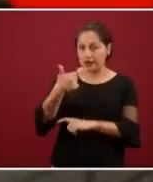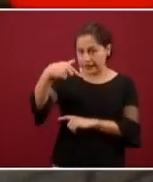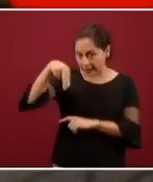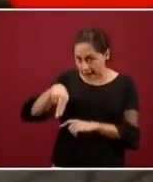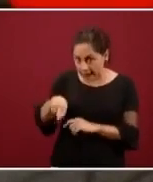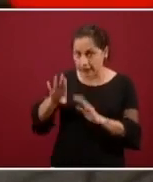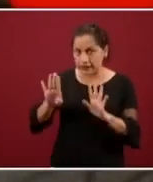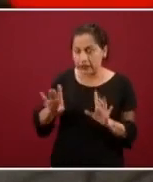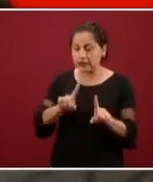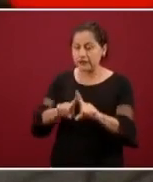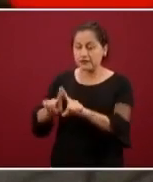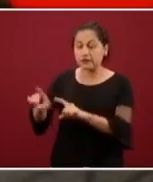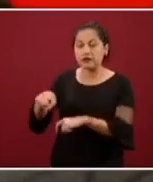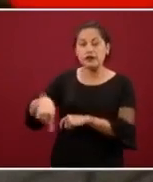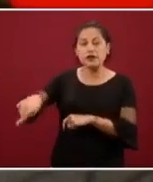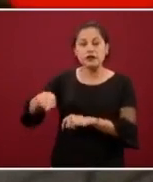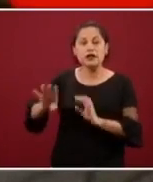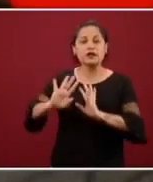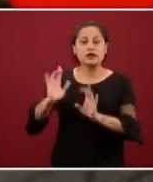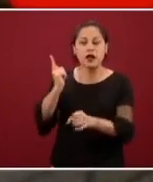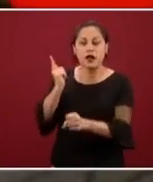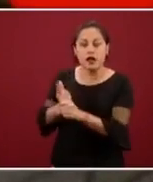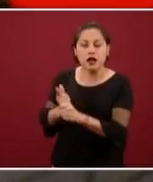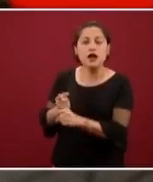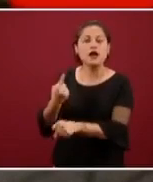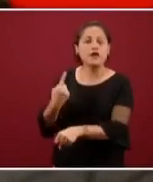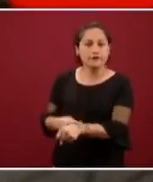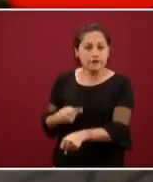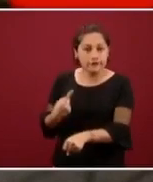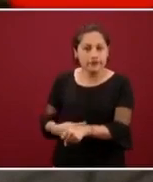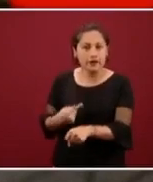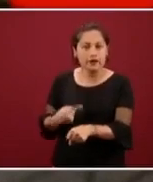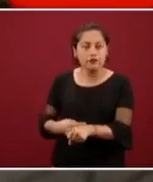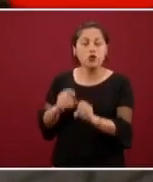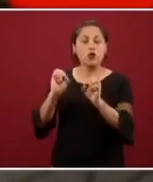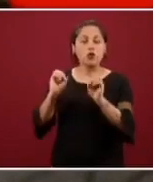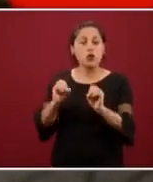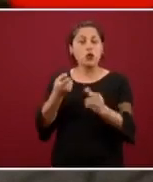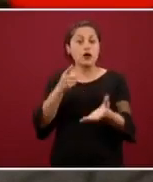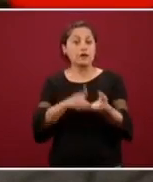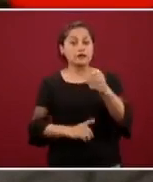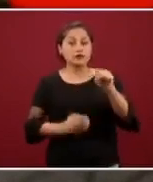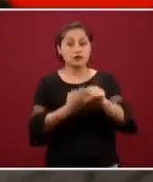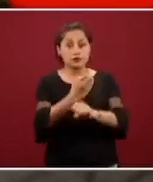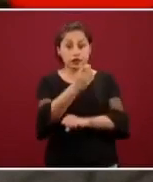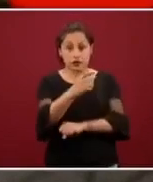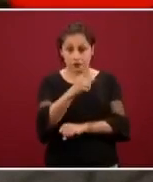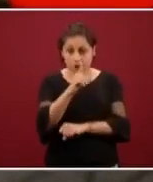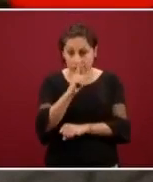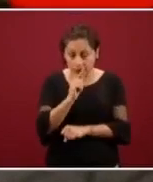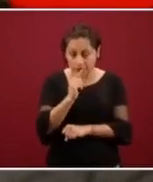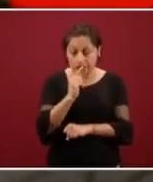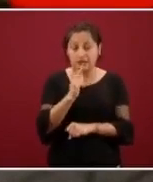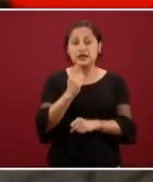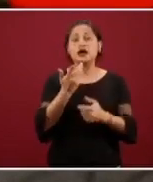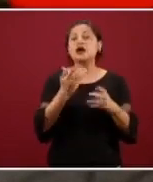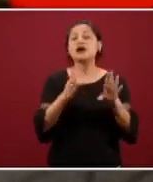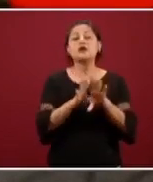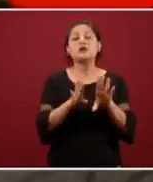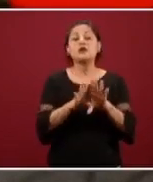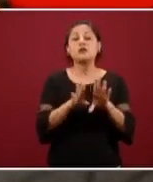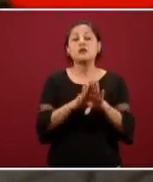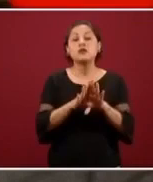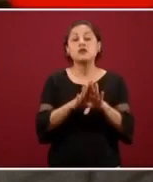o cuerpos federales, la Fiscalía tiene por ahí un elemento, o en las policías estatales, en donde ellos por su condición de trabajo